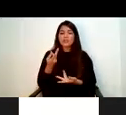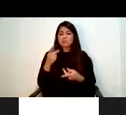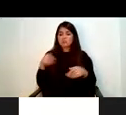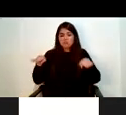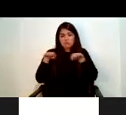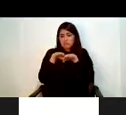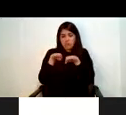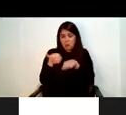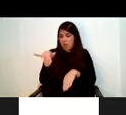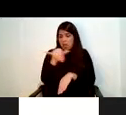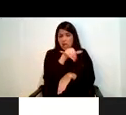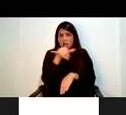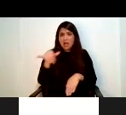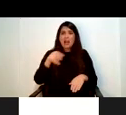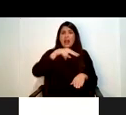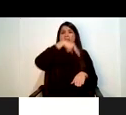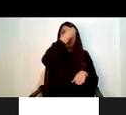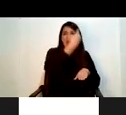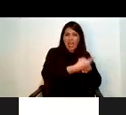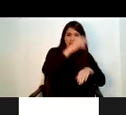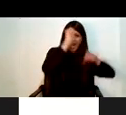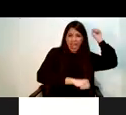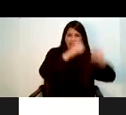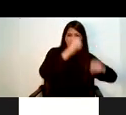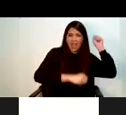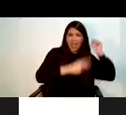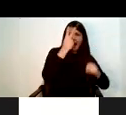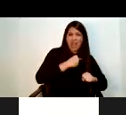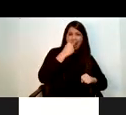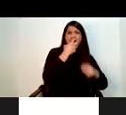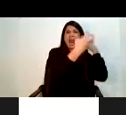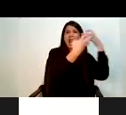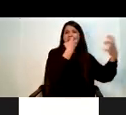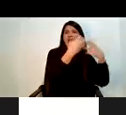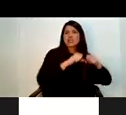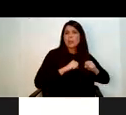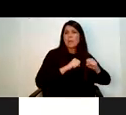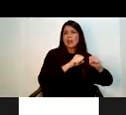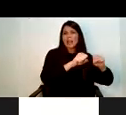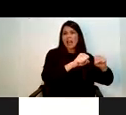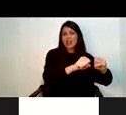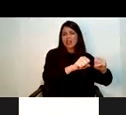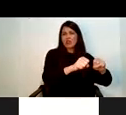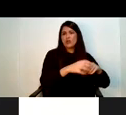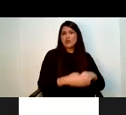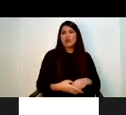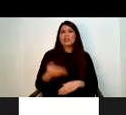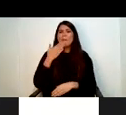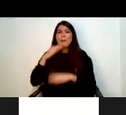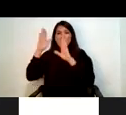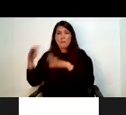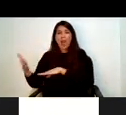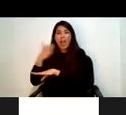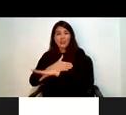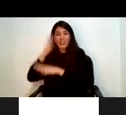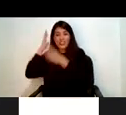idénticos. Se tira al suelo, llora, grita en el supermercado. Antes de bañarse, se tira al suelo, llora